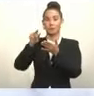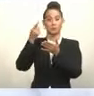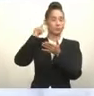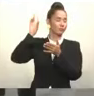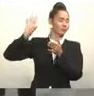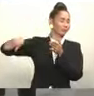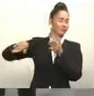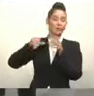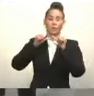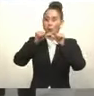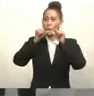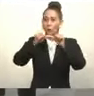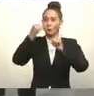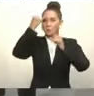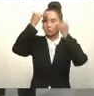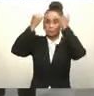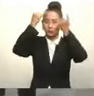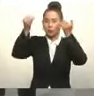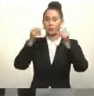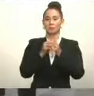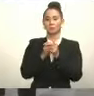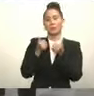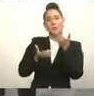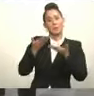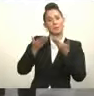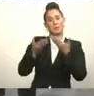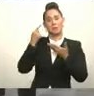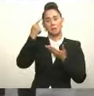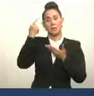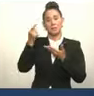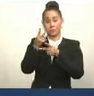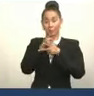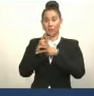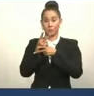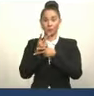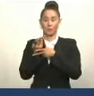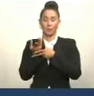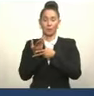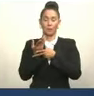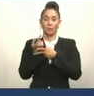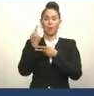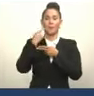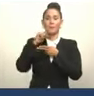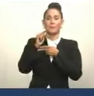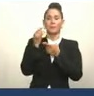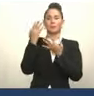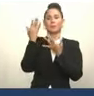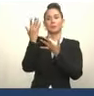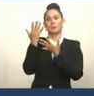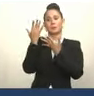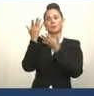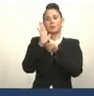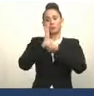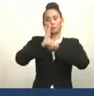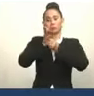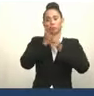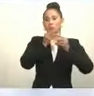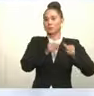pasara la pandemia. Lo hacían de buena fe, pero aunque esperar el paso de la pandemia